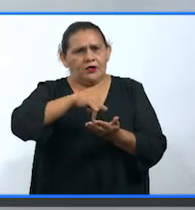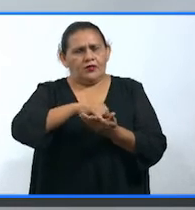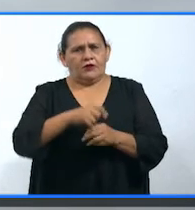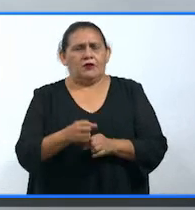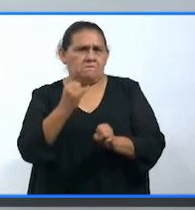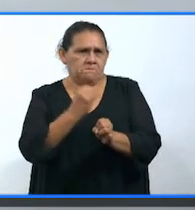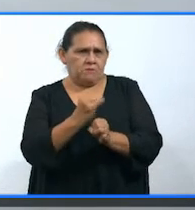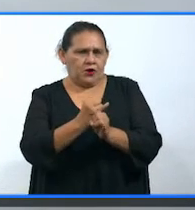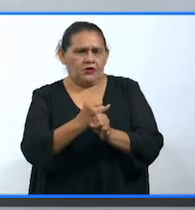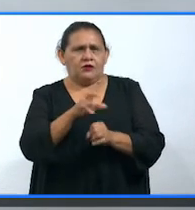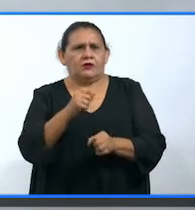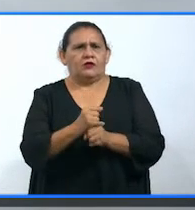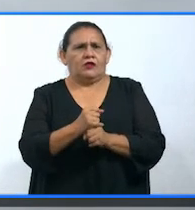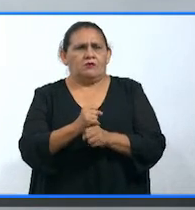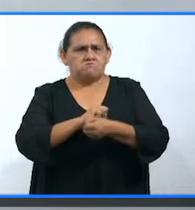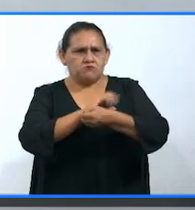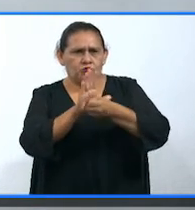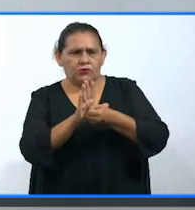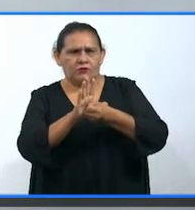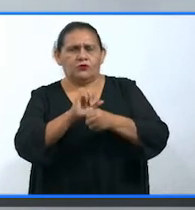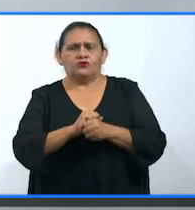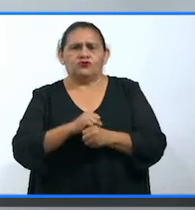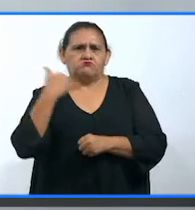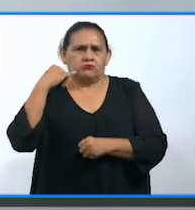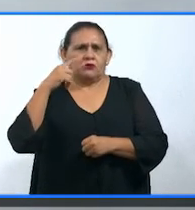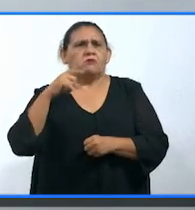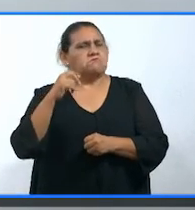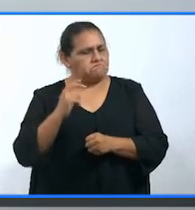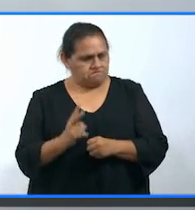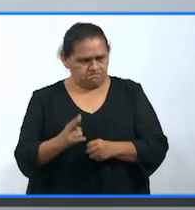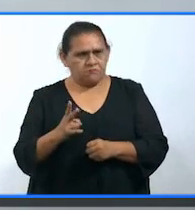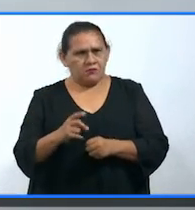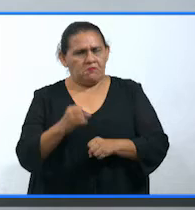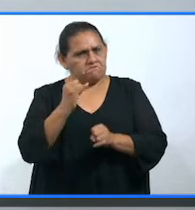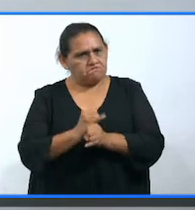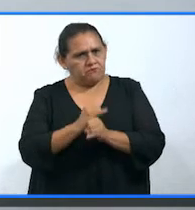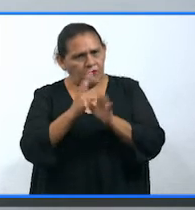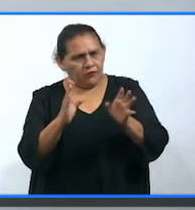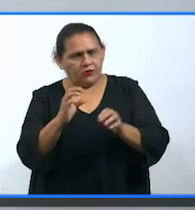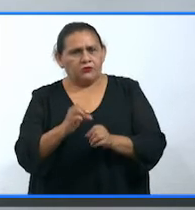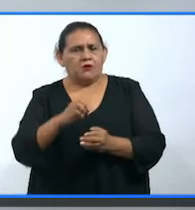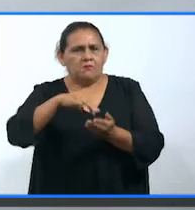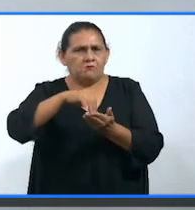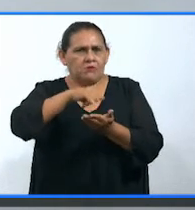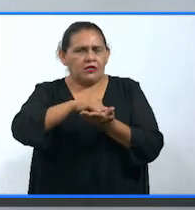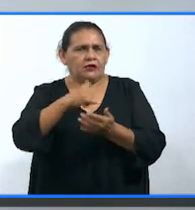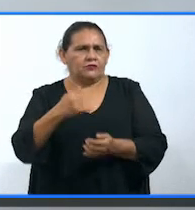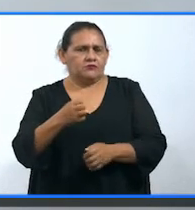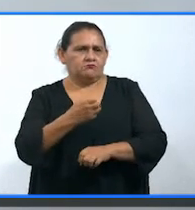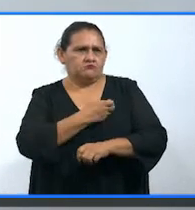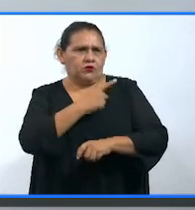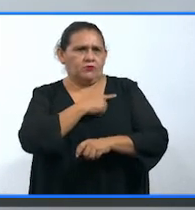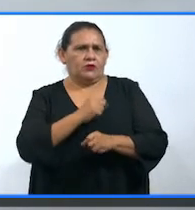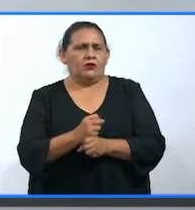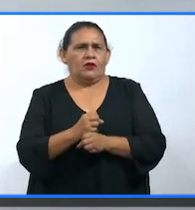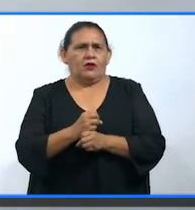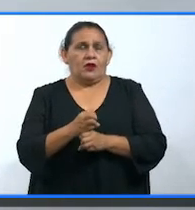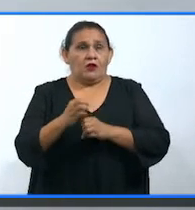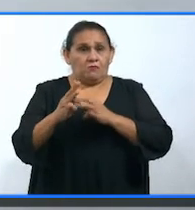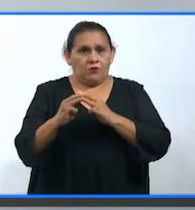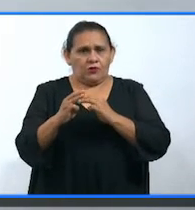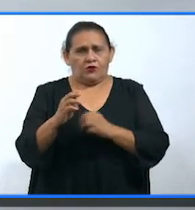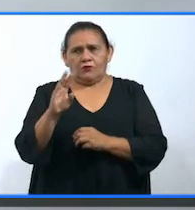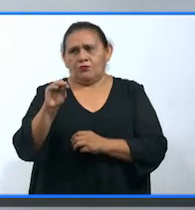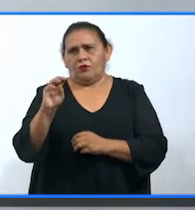coronavirus.yucatán.gov.mx también ofrece información en maya y en español. El chat de WhatsApp en el número